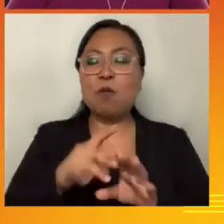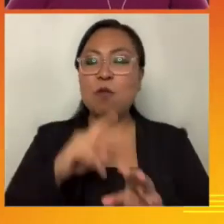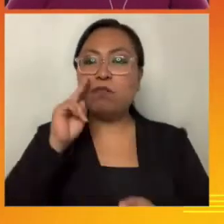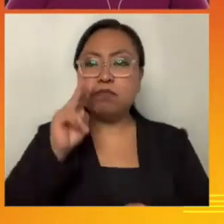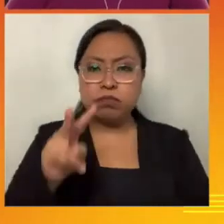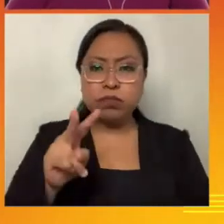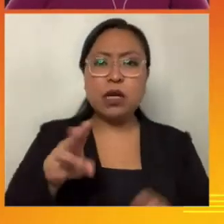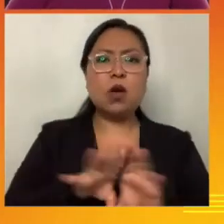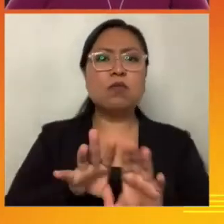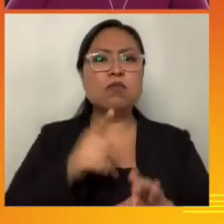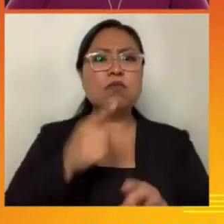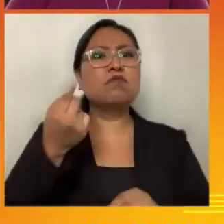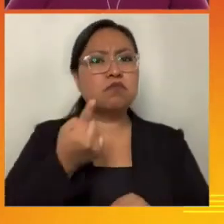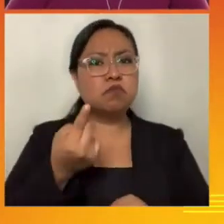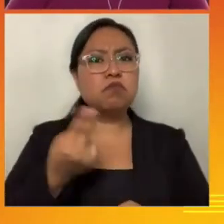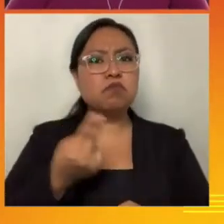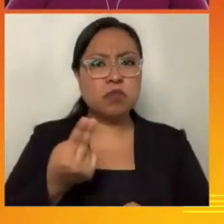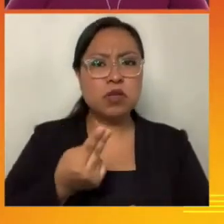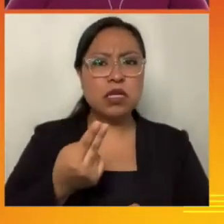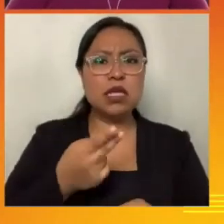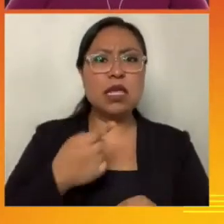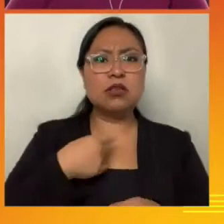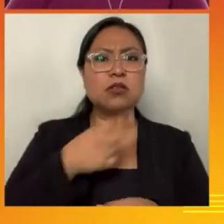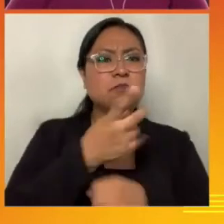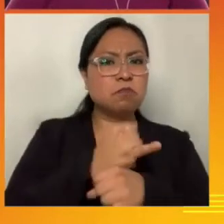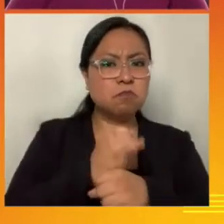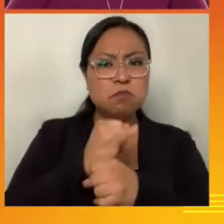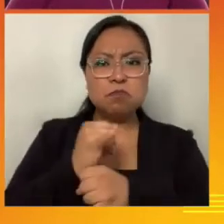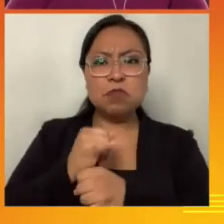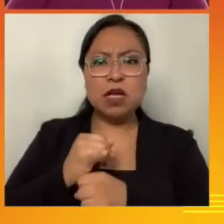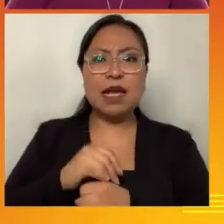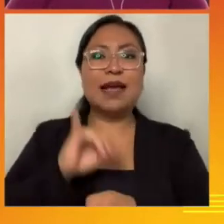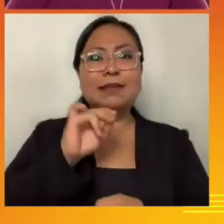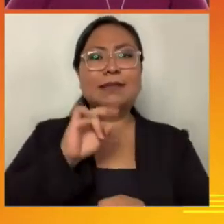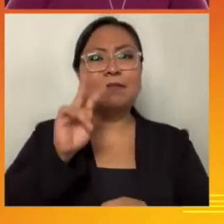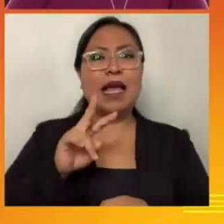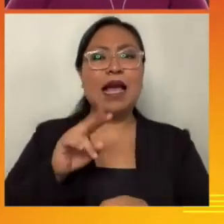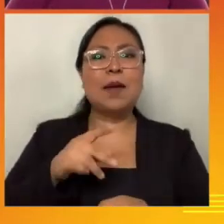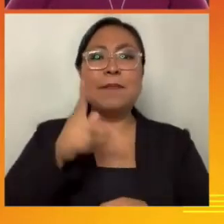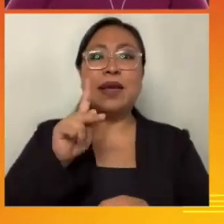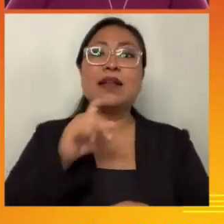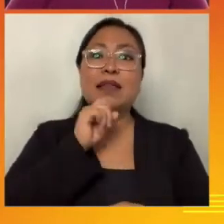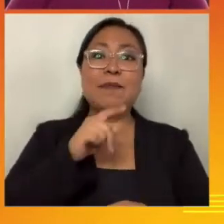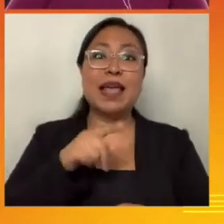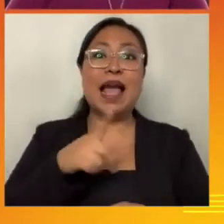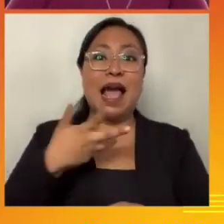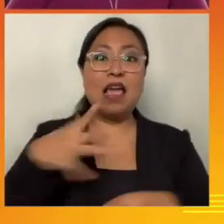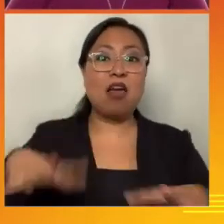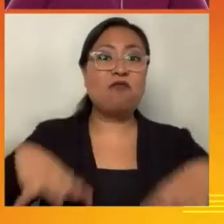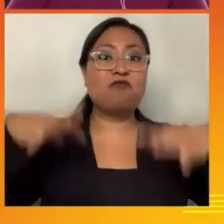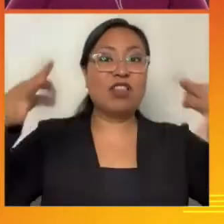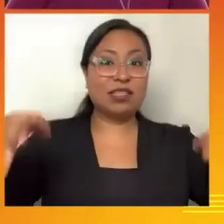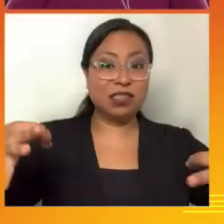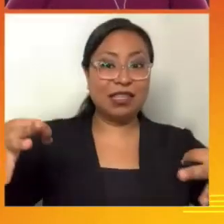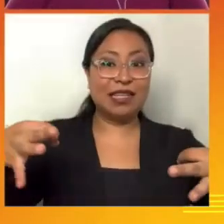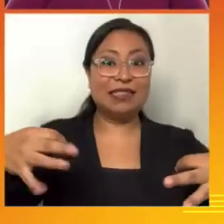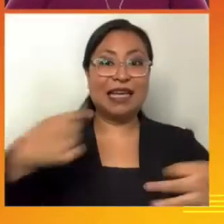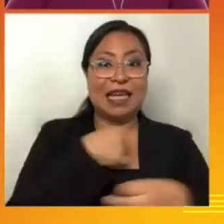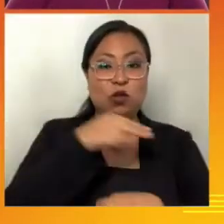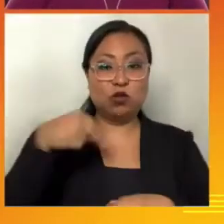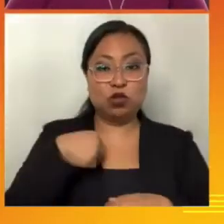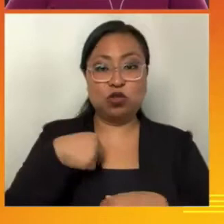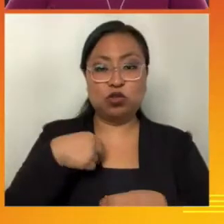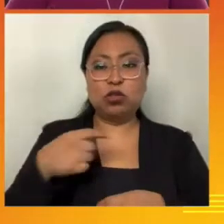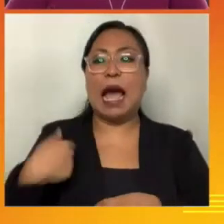directo. Pero bueno, pero todas, tal vez si somos un poco más de segundo piso, pues trabajamos con nuestros usuarios y todas tenemos